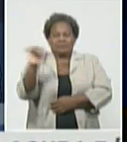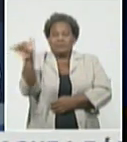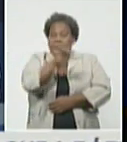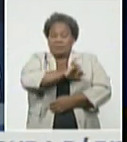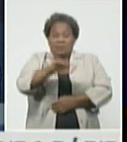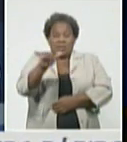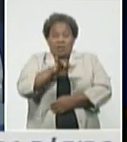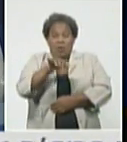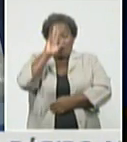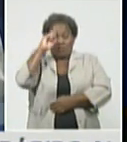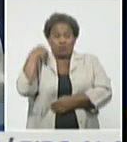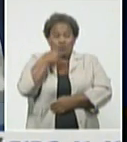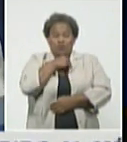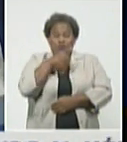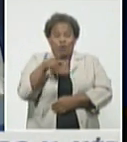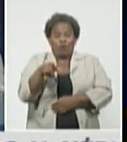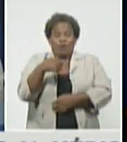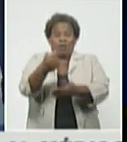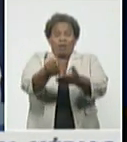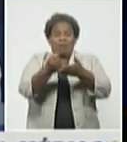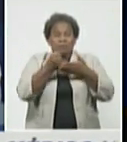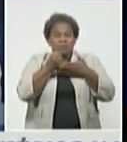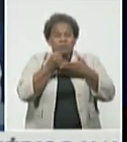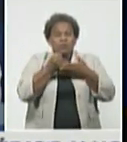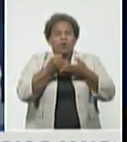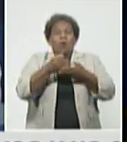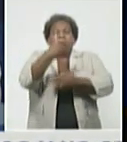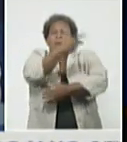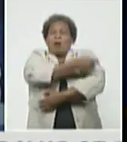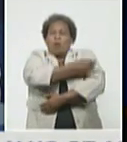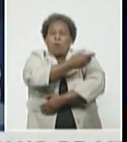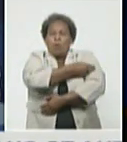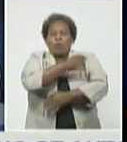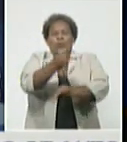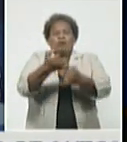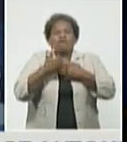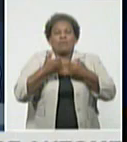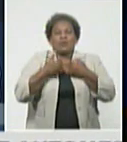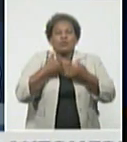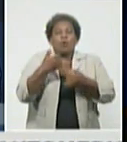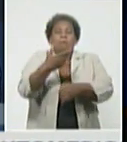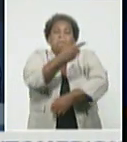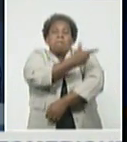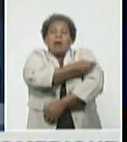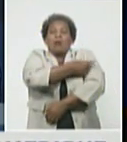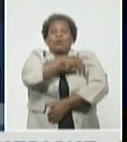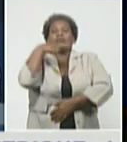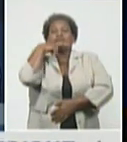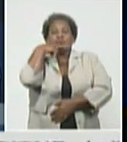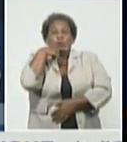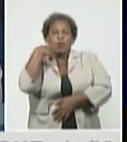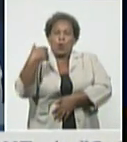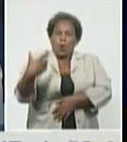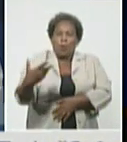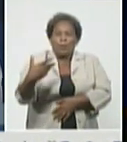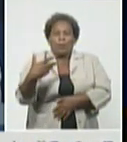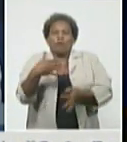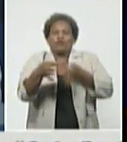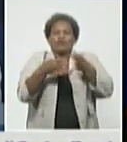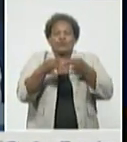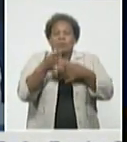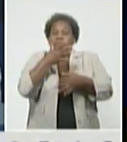apoyó con un grupo de informaciones en cuanto a las vacunas en Rusia, que parece